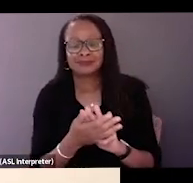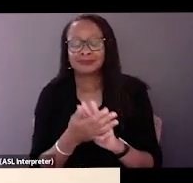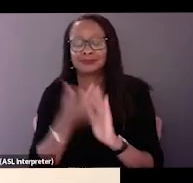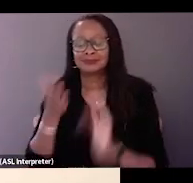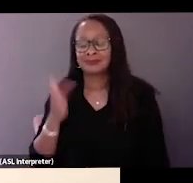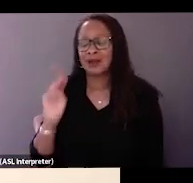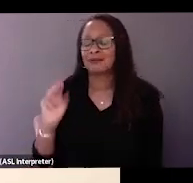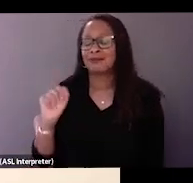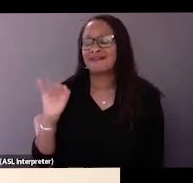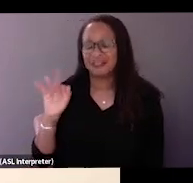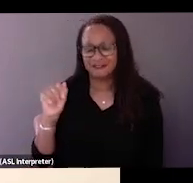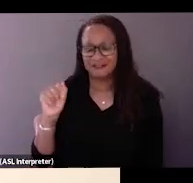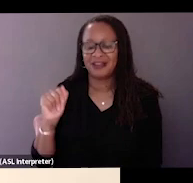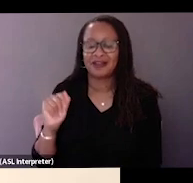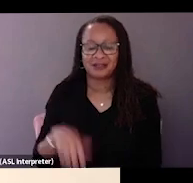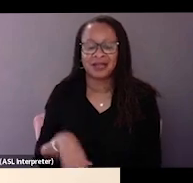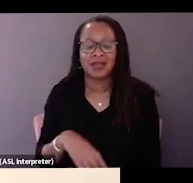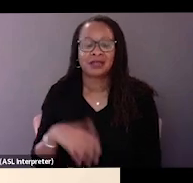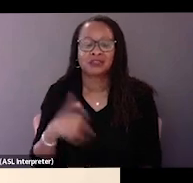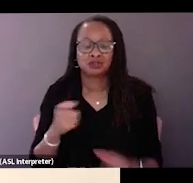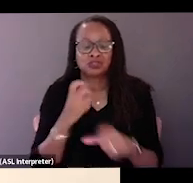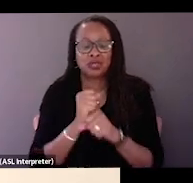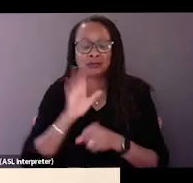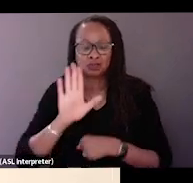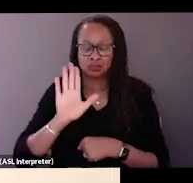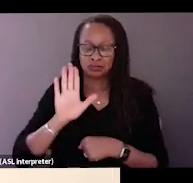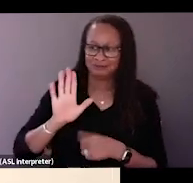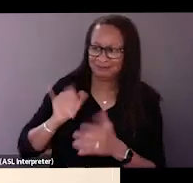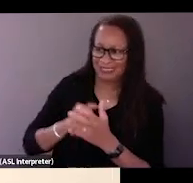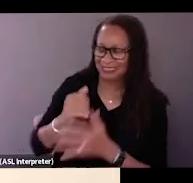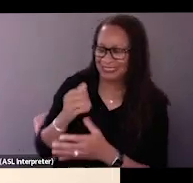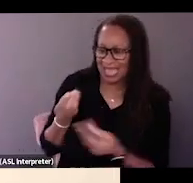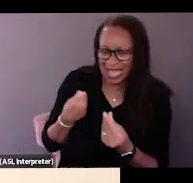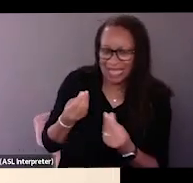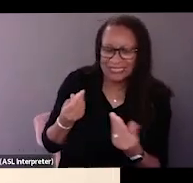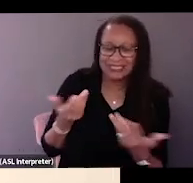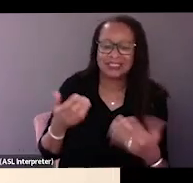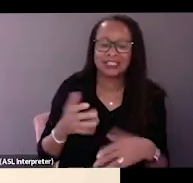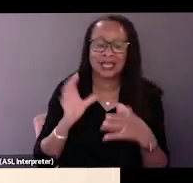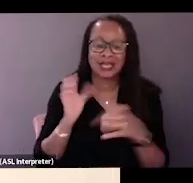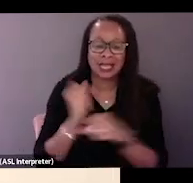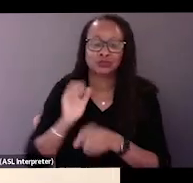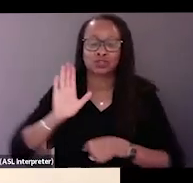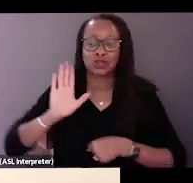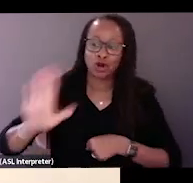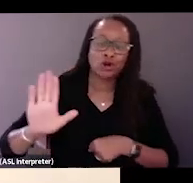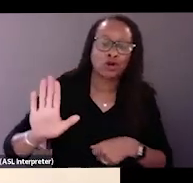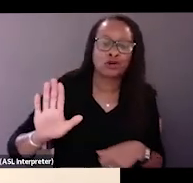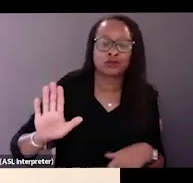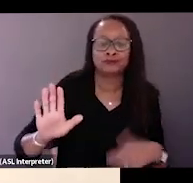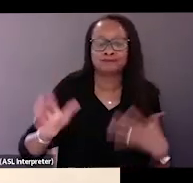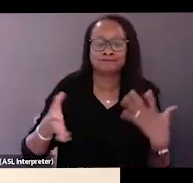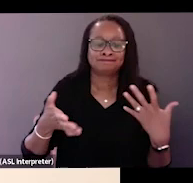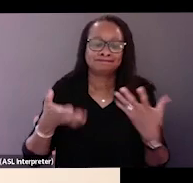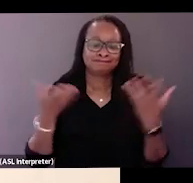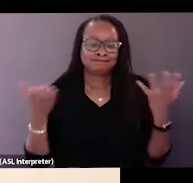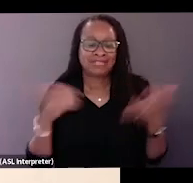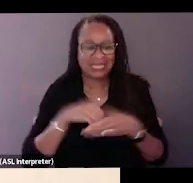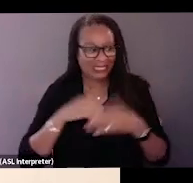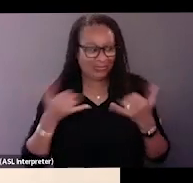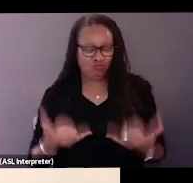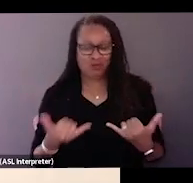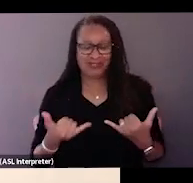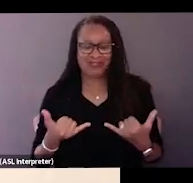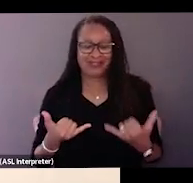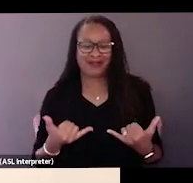Mafifa, tratar de capturar su esencia, de capturarla a ella en este tiempo